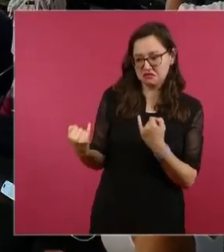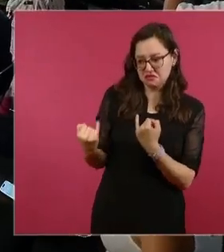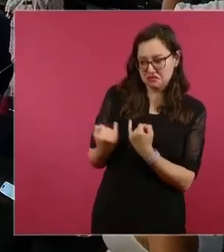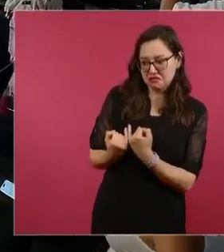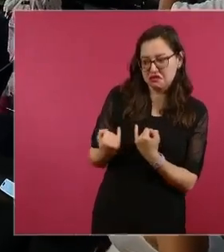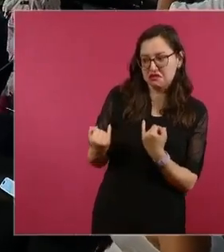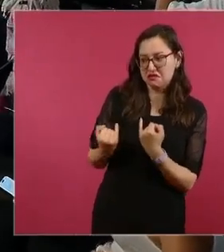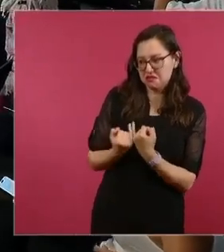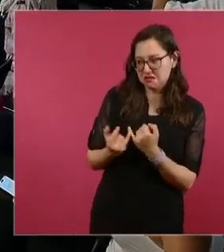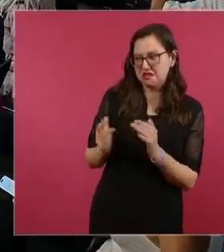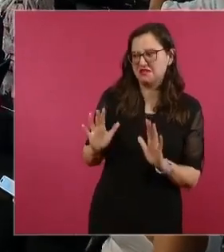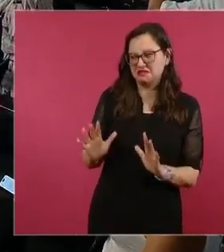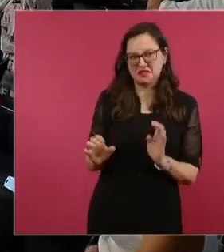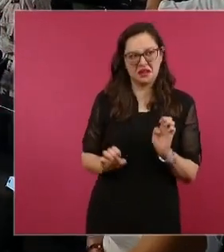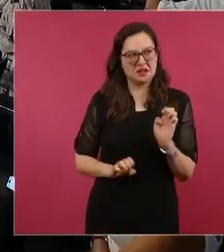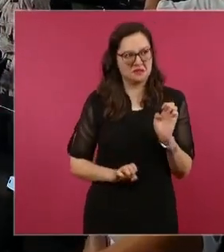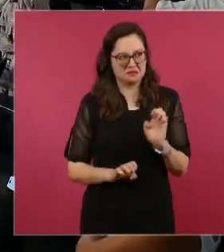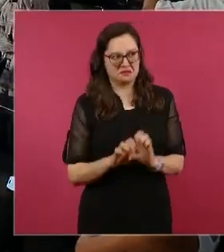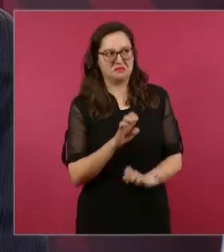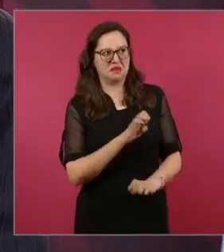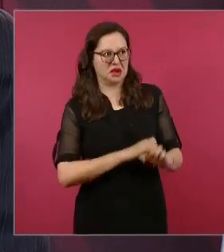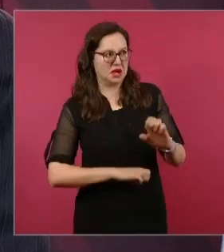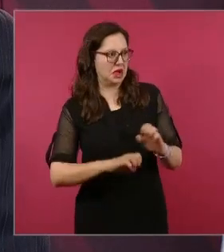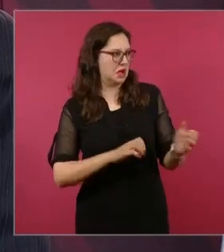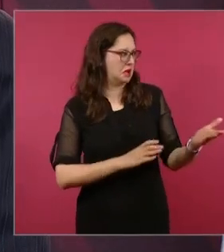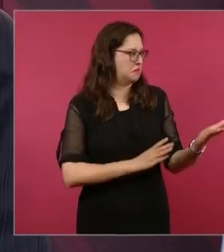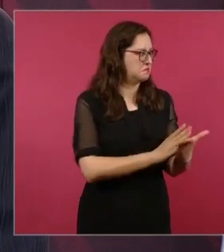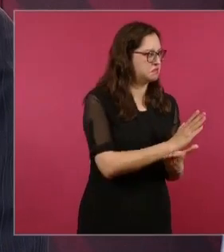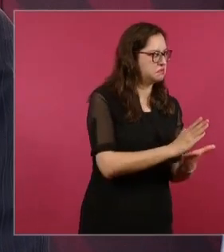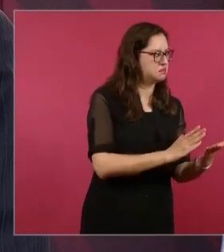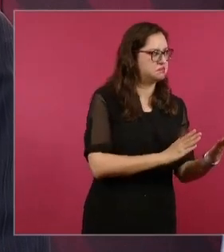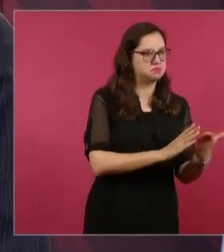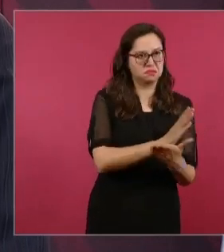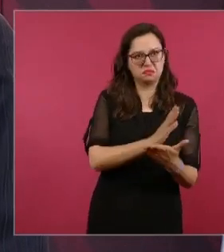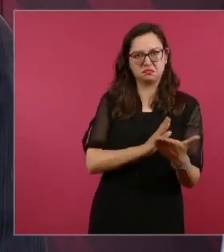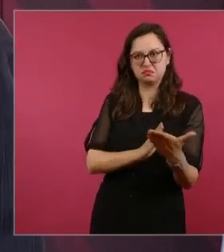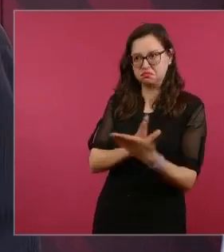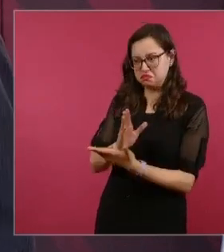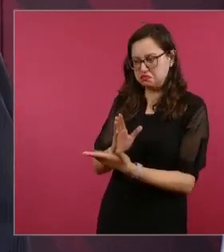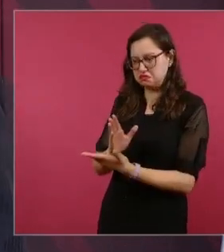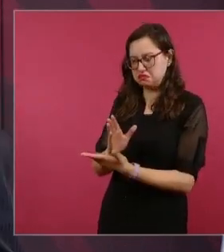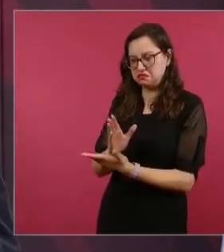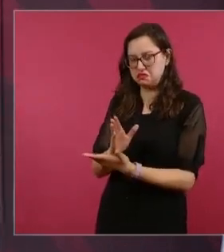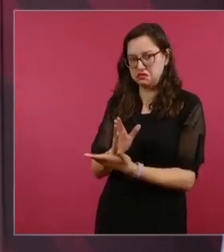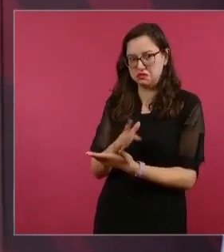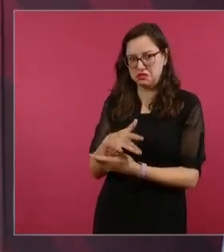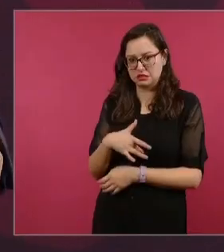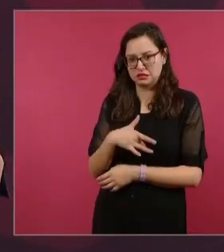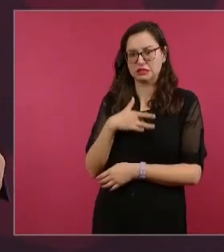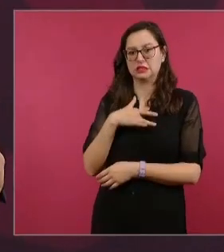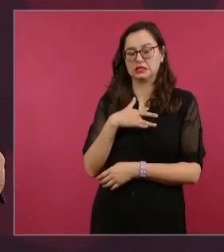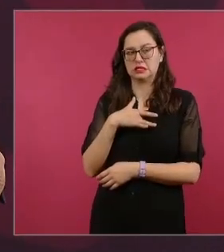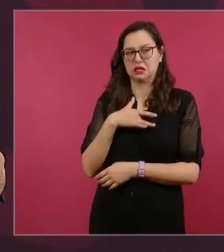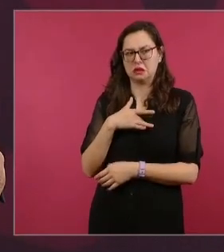la soberanía de una embajada de otro país